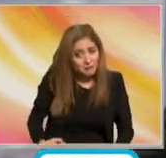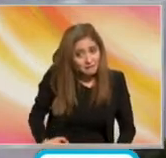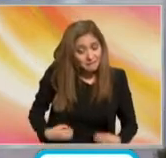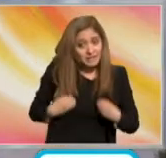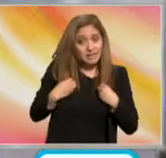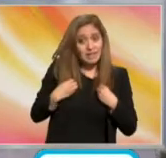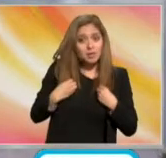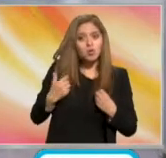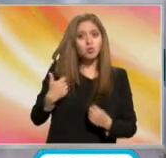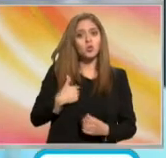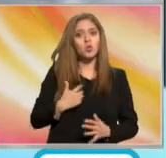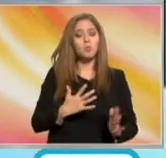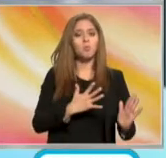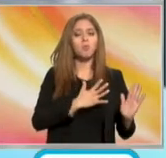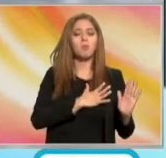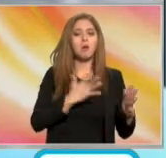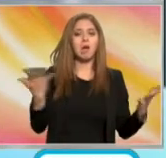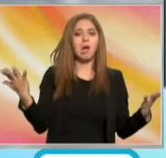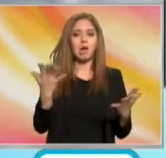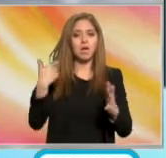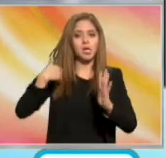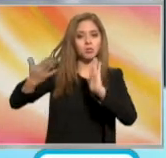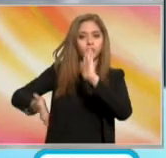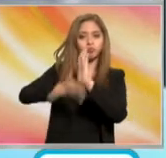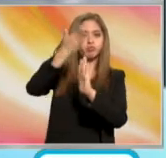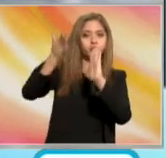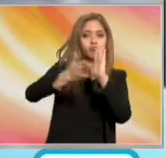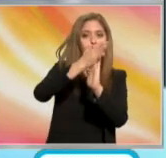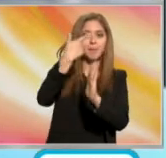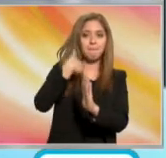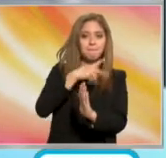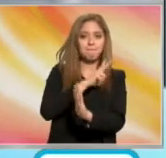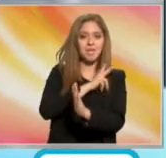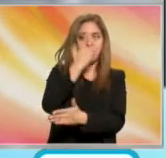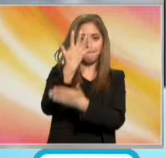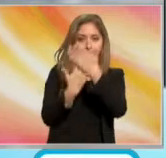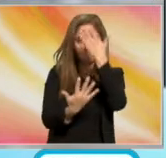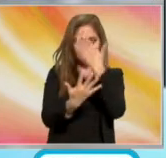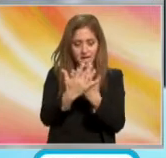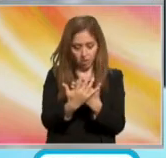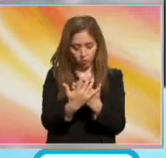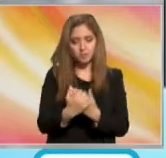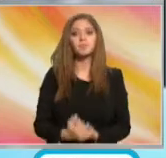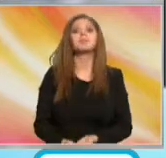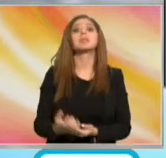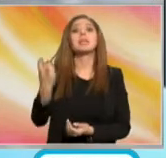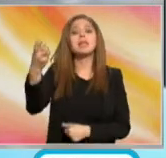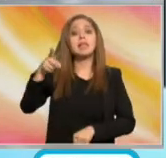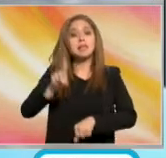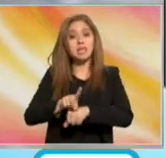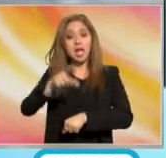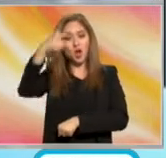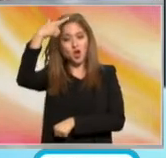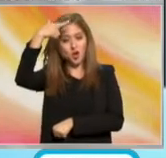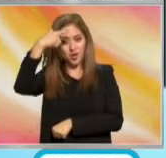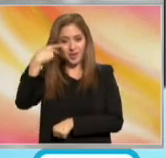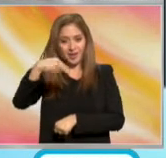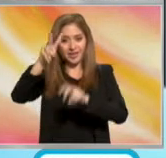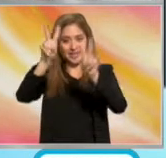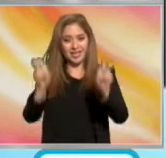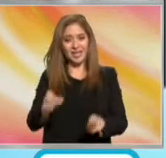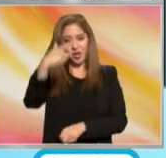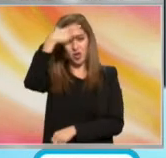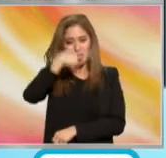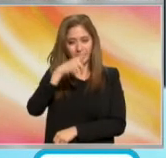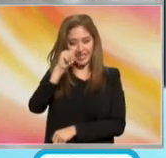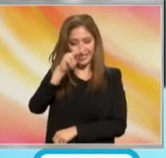una iglesia, una capilla con mis propias manos. Resulta que se da la Noche Triste, salen y regresan